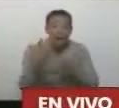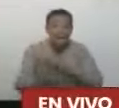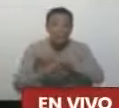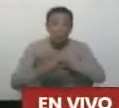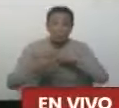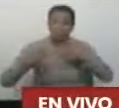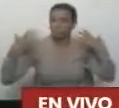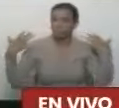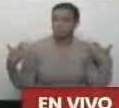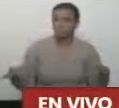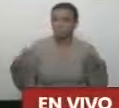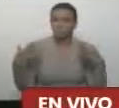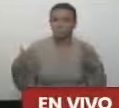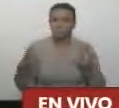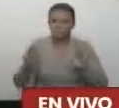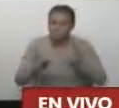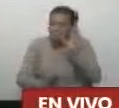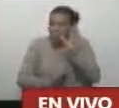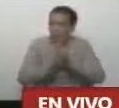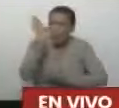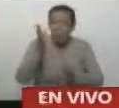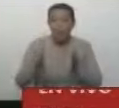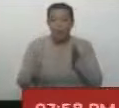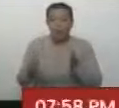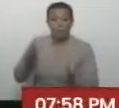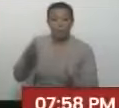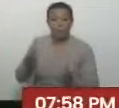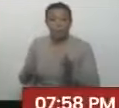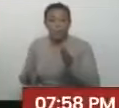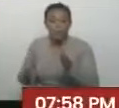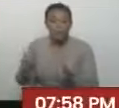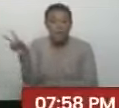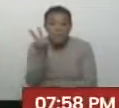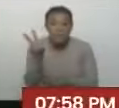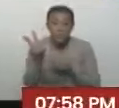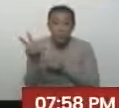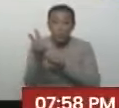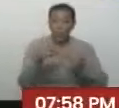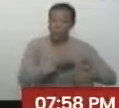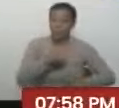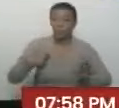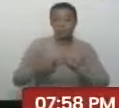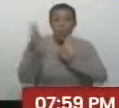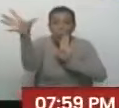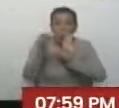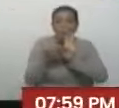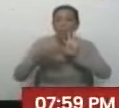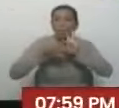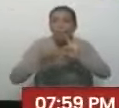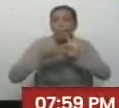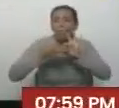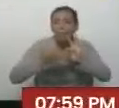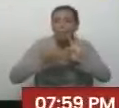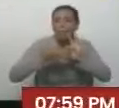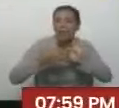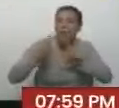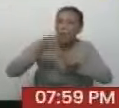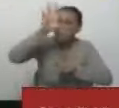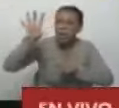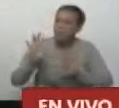tecnología, la tecnología avanzada, la robótica. Y Venezuela tiene que ser independiente. No solo independiente en el